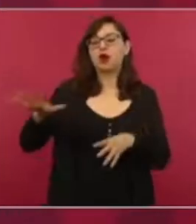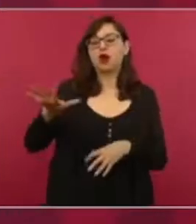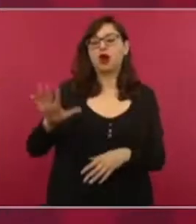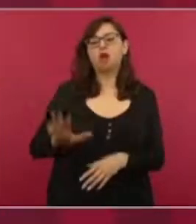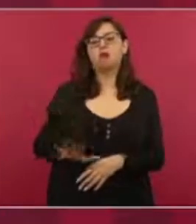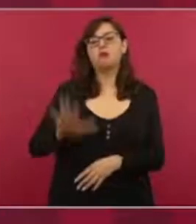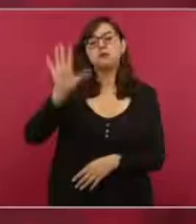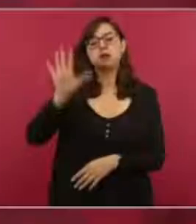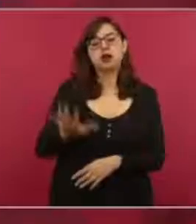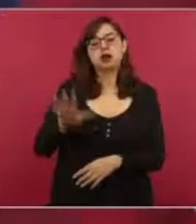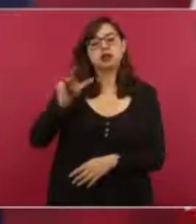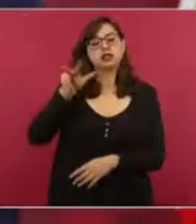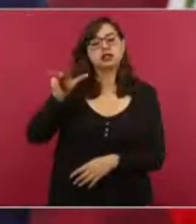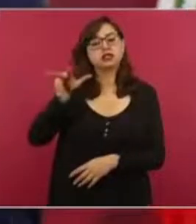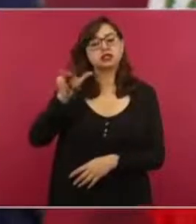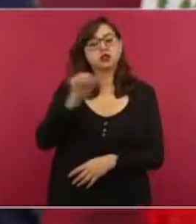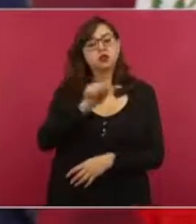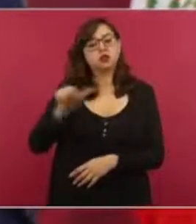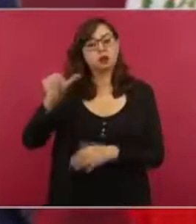que se va a dejar